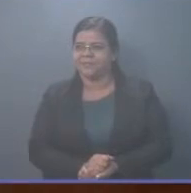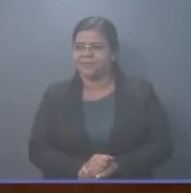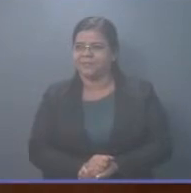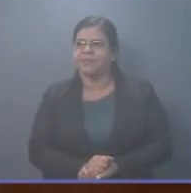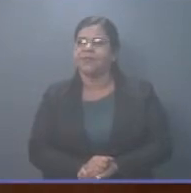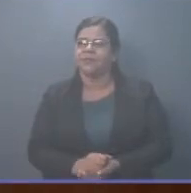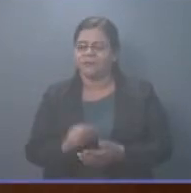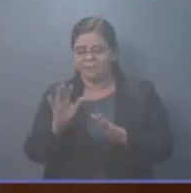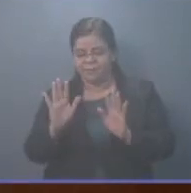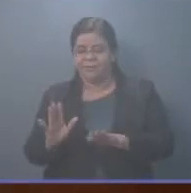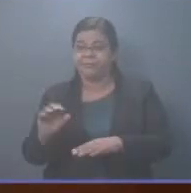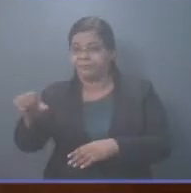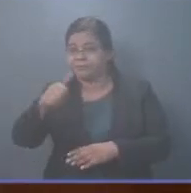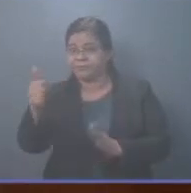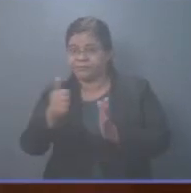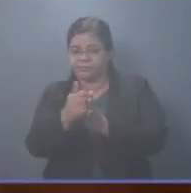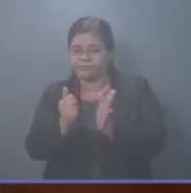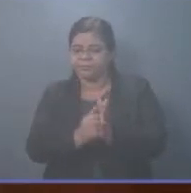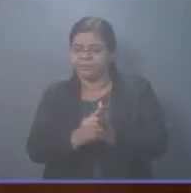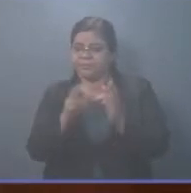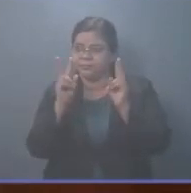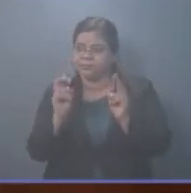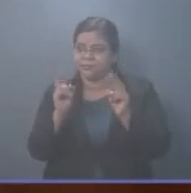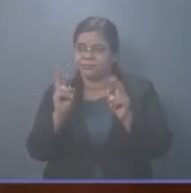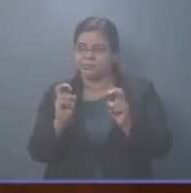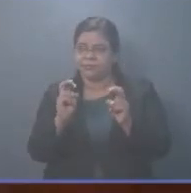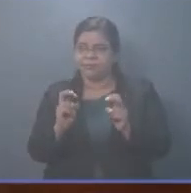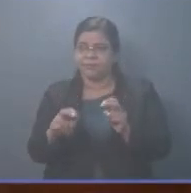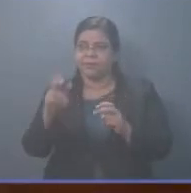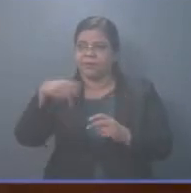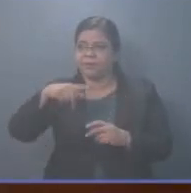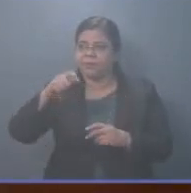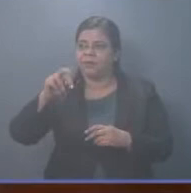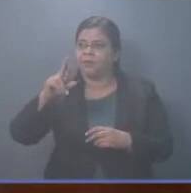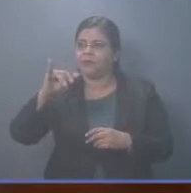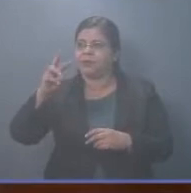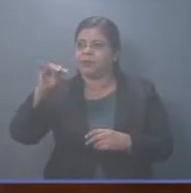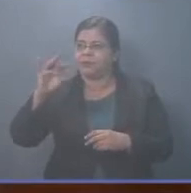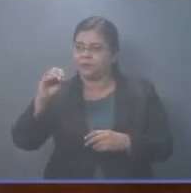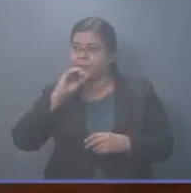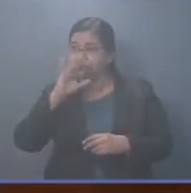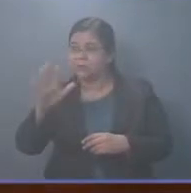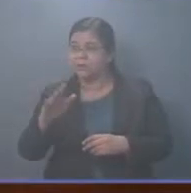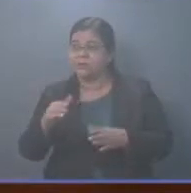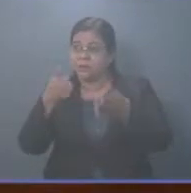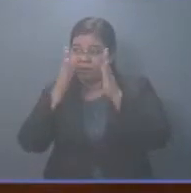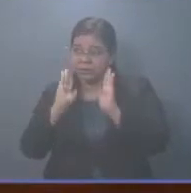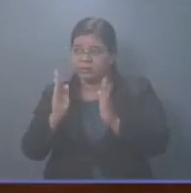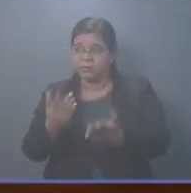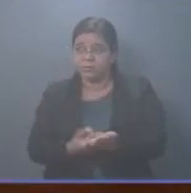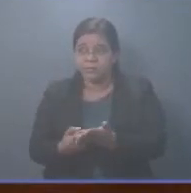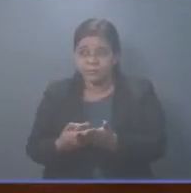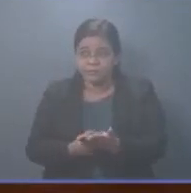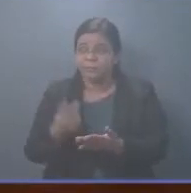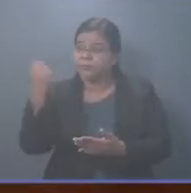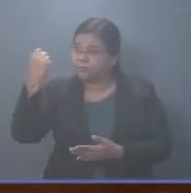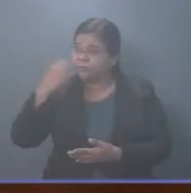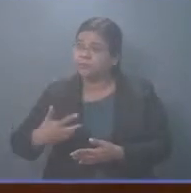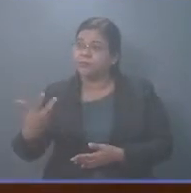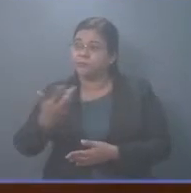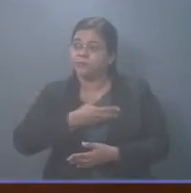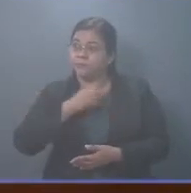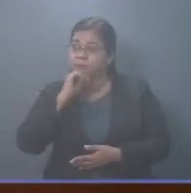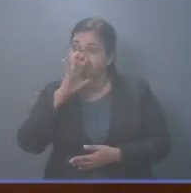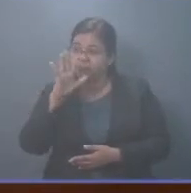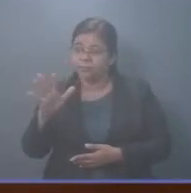Vamos al siguiente. El siguiente artículo es el relativo al patrimonio. El comentario es el siguiente. En atención a esta disposición es importante traer a colación lo que